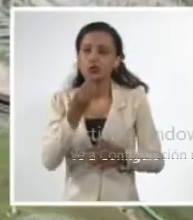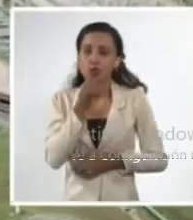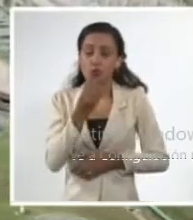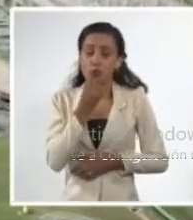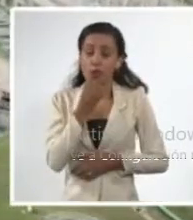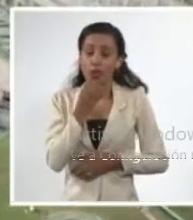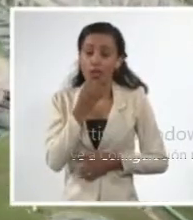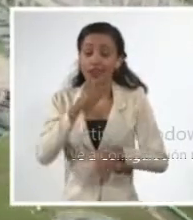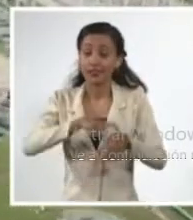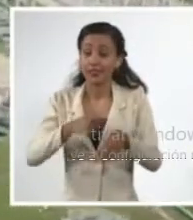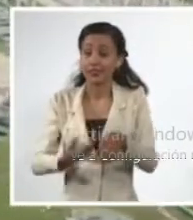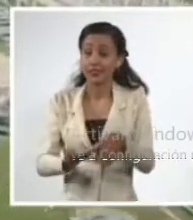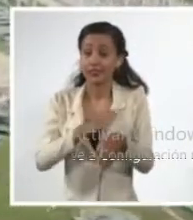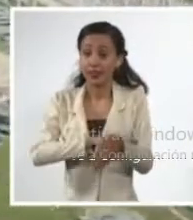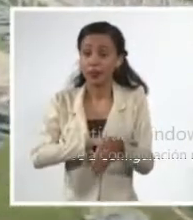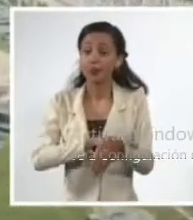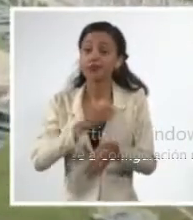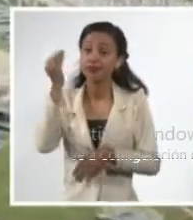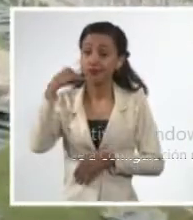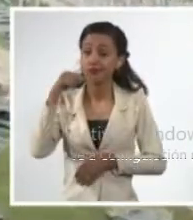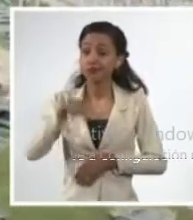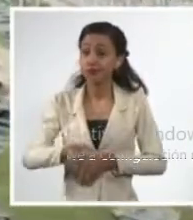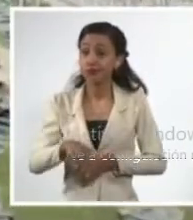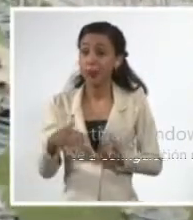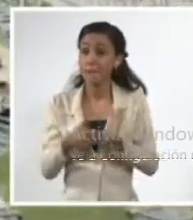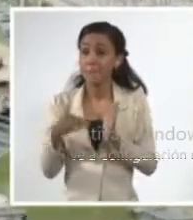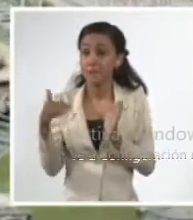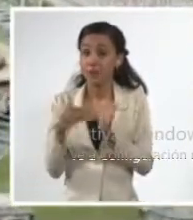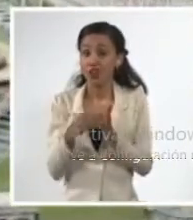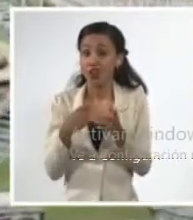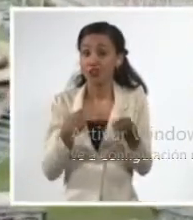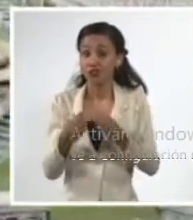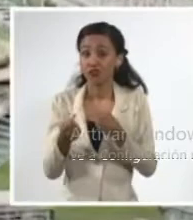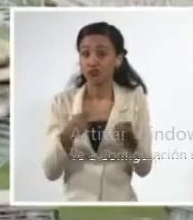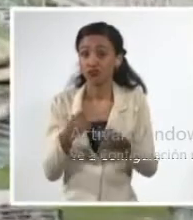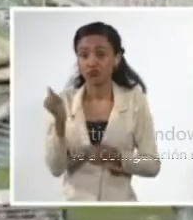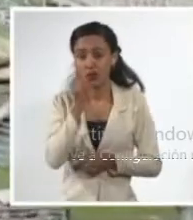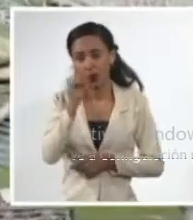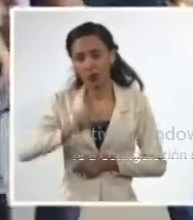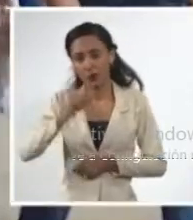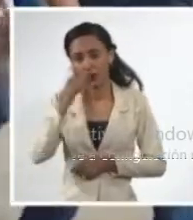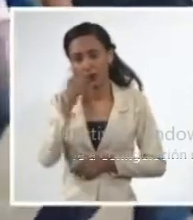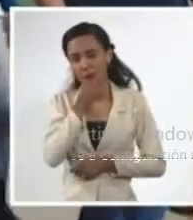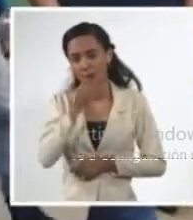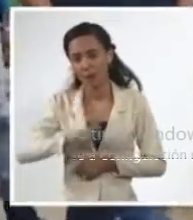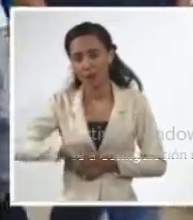tiempo, conscientes de que hablamos de una millonaria inversión. Camarógrafo